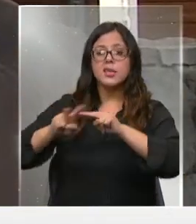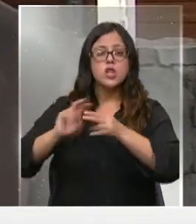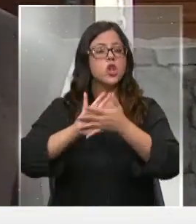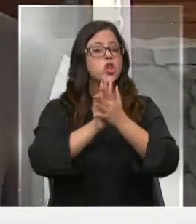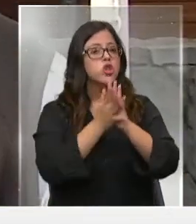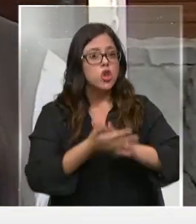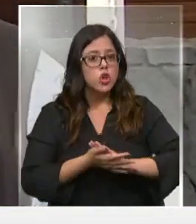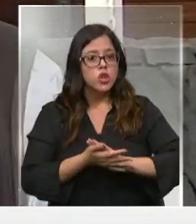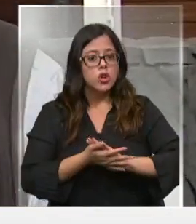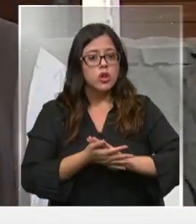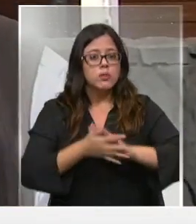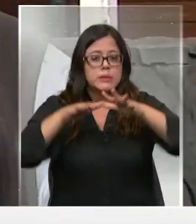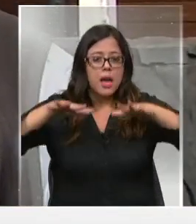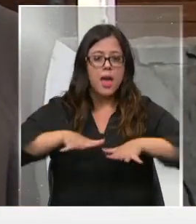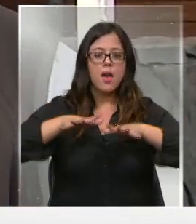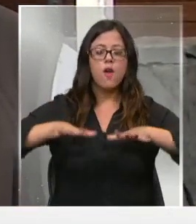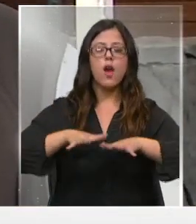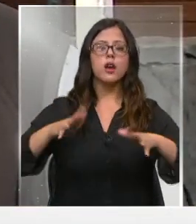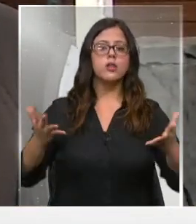acciones para